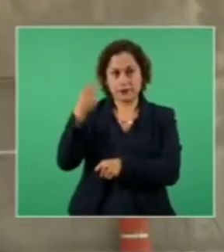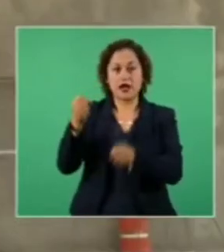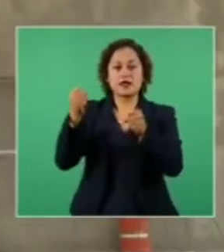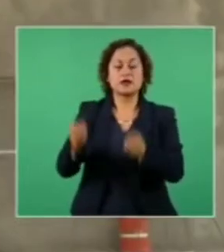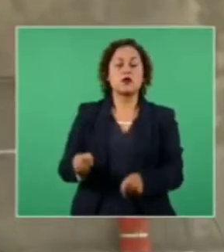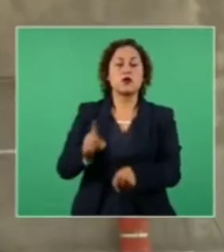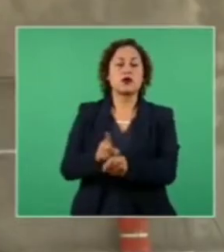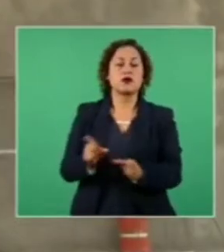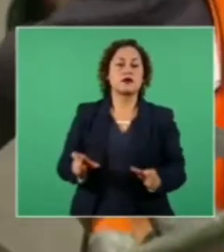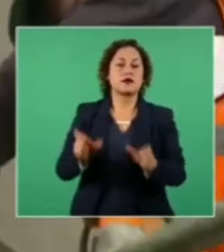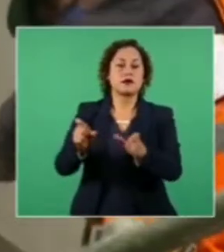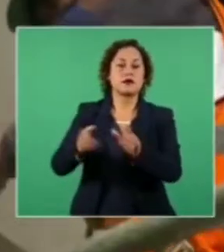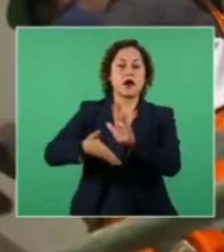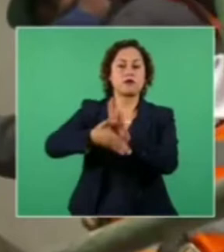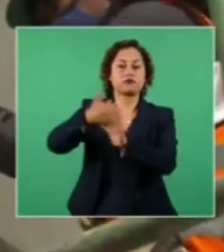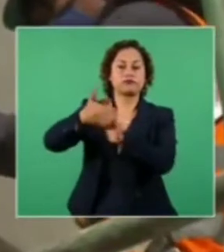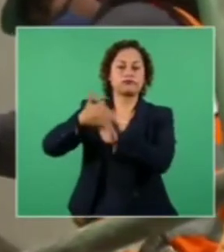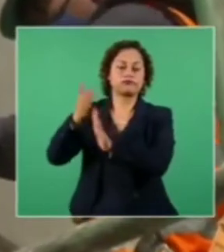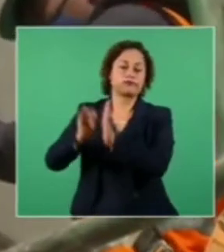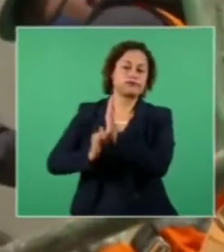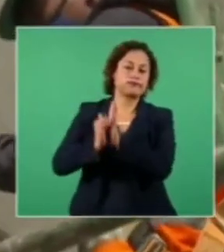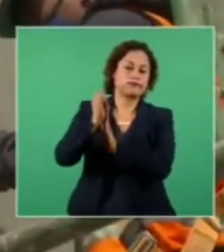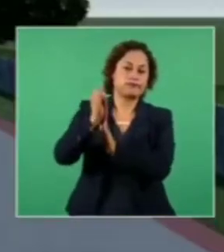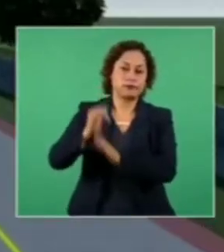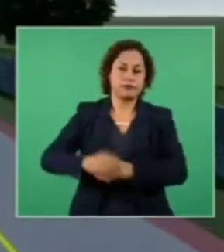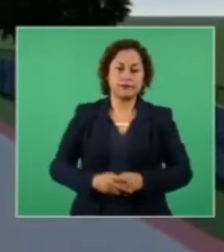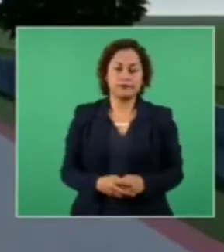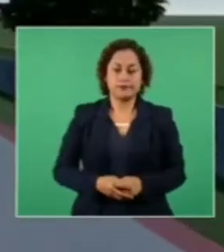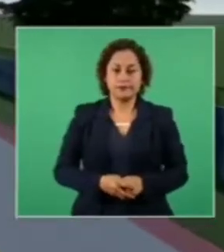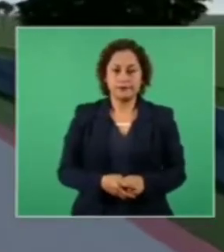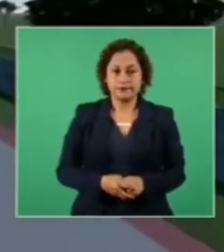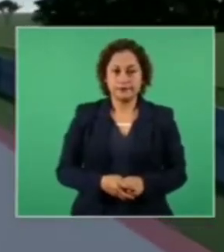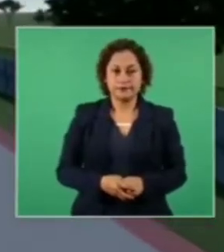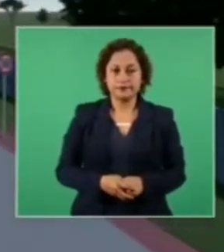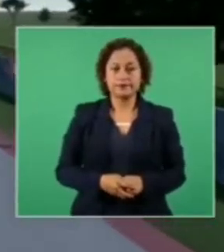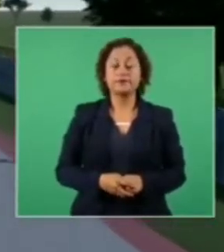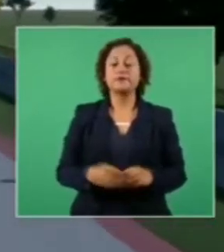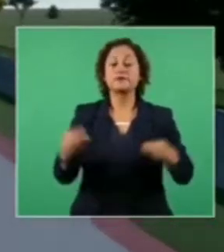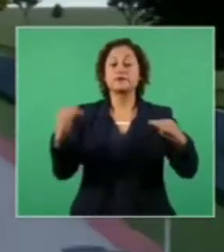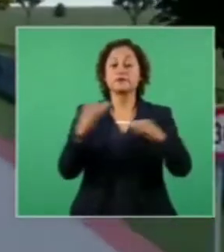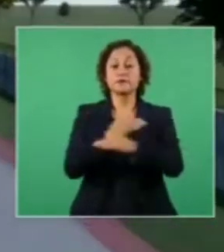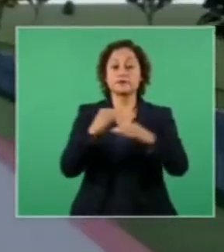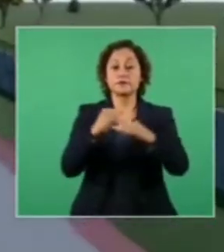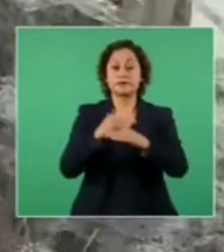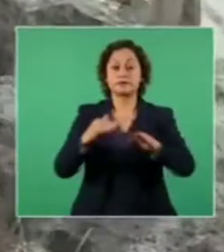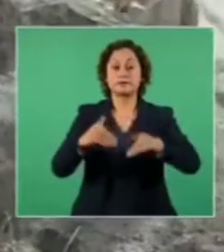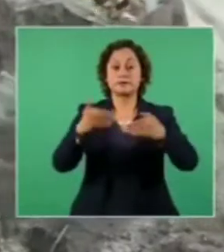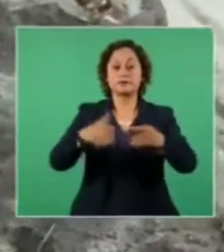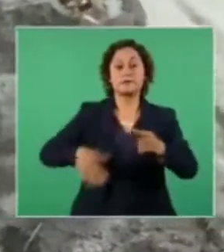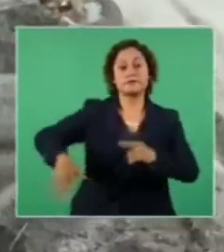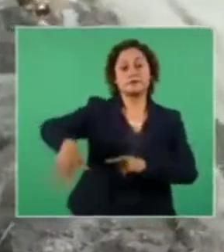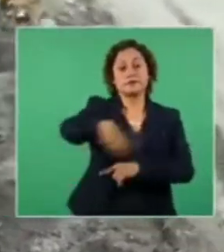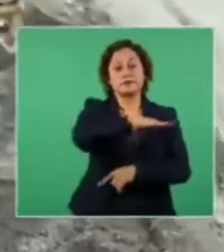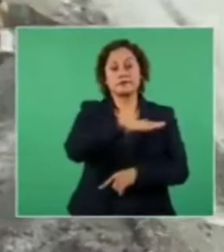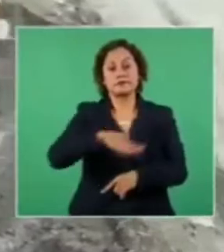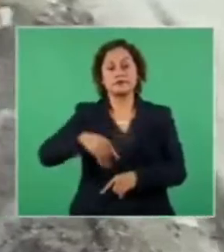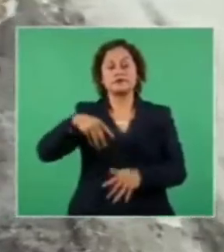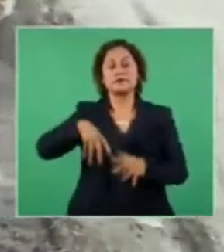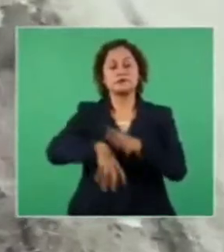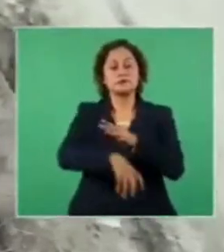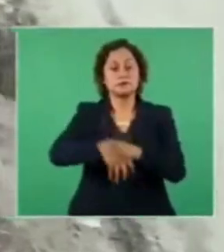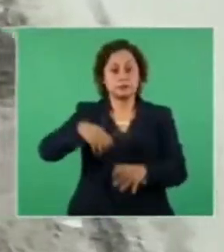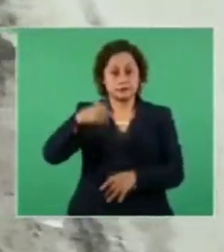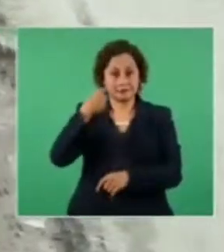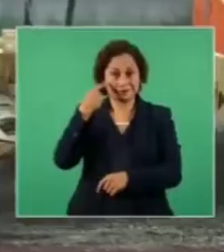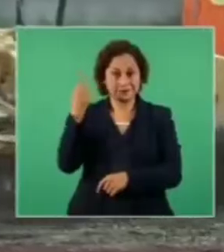realizan trabajos de aplanado fino en muros exteriores. En la vialidad y barda perimetral, se trabaja la excavación en caja para